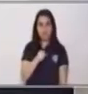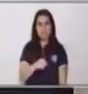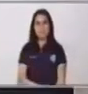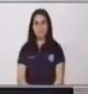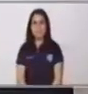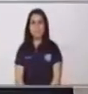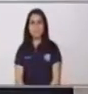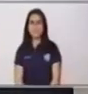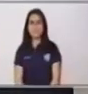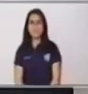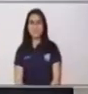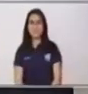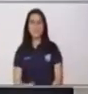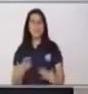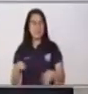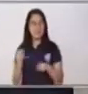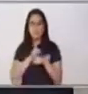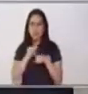hoy te quiero